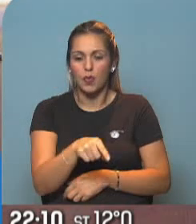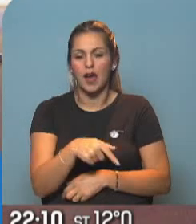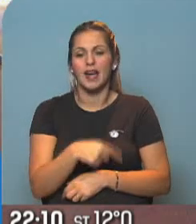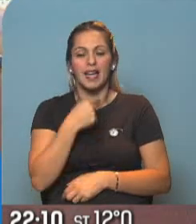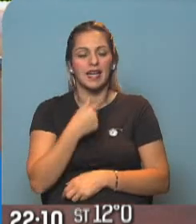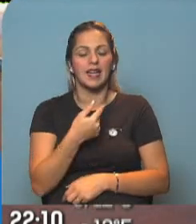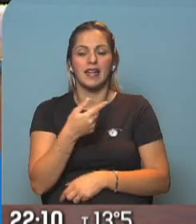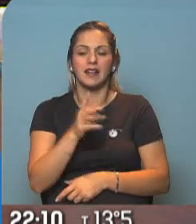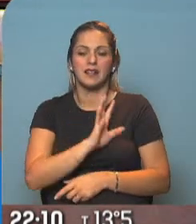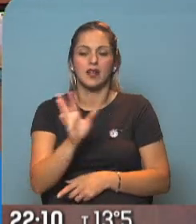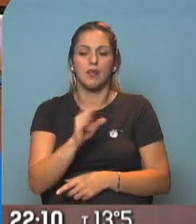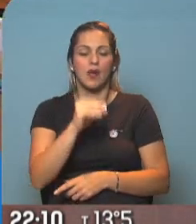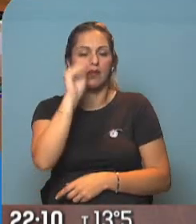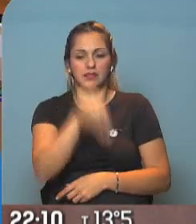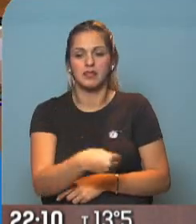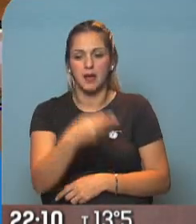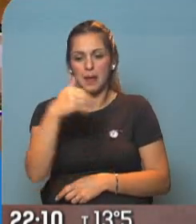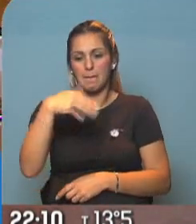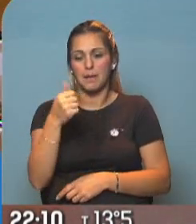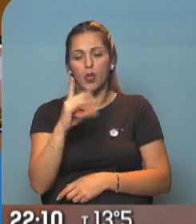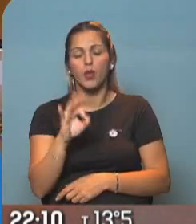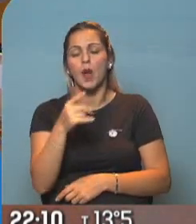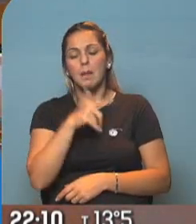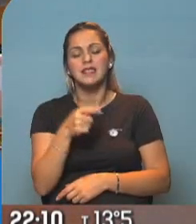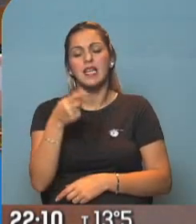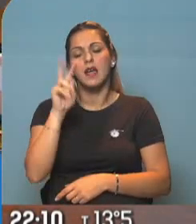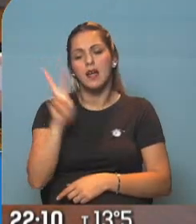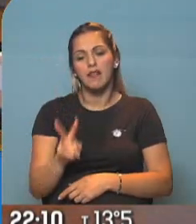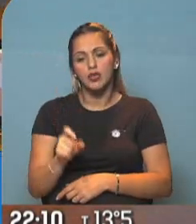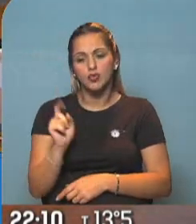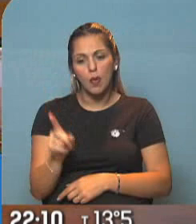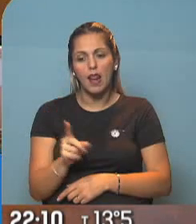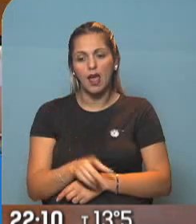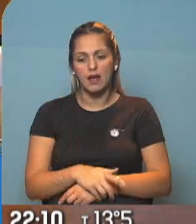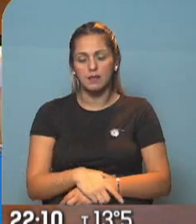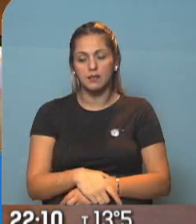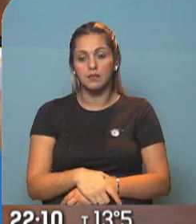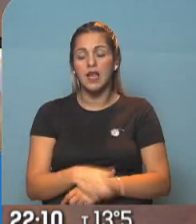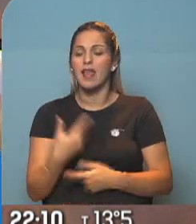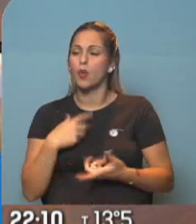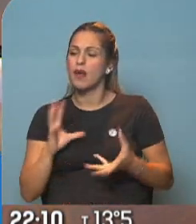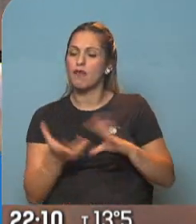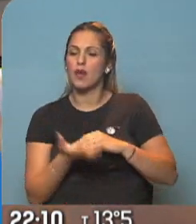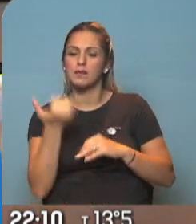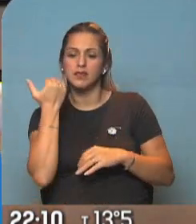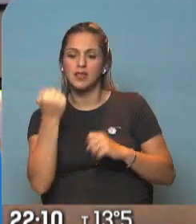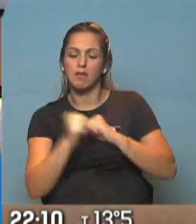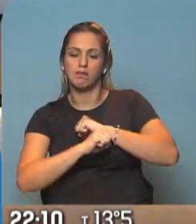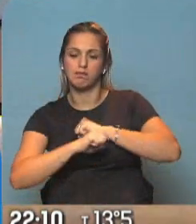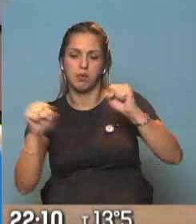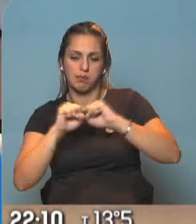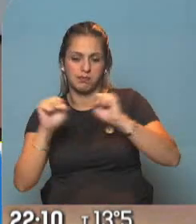quieren que caiga. Quizás lo que pasó en Venezuela es que Venezuela de algún modo ya explotó y ya está en una